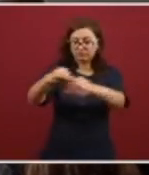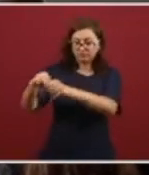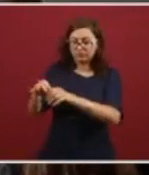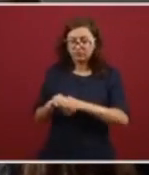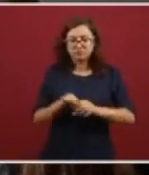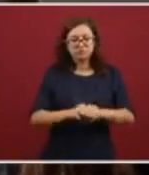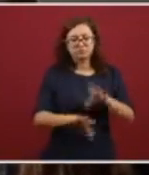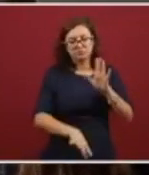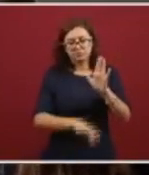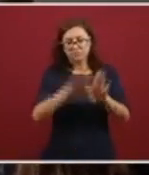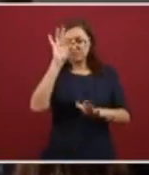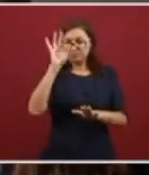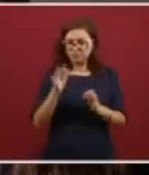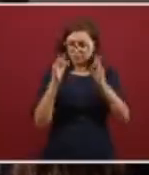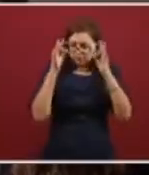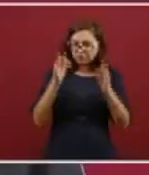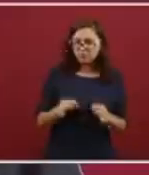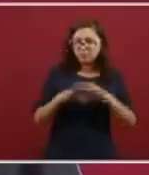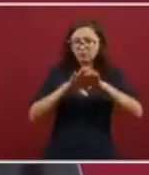democrática.